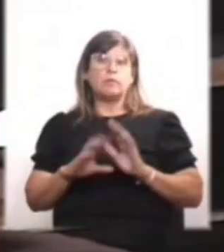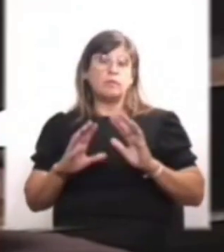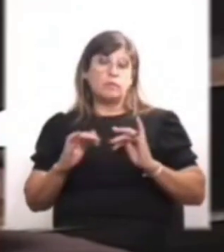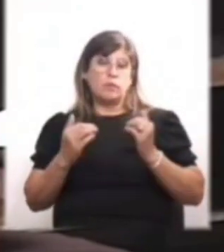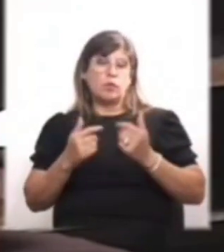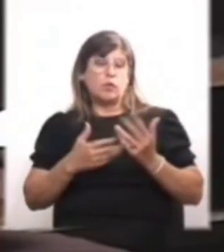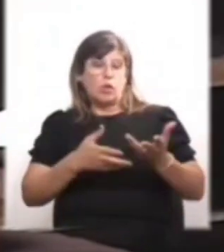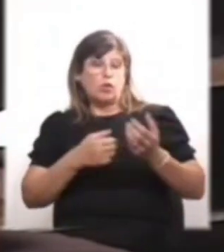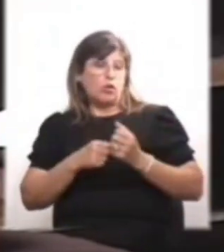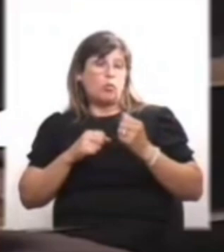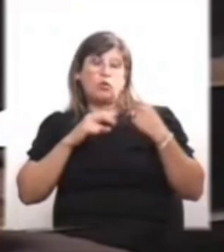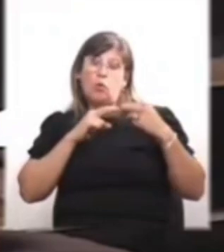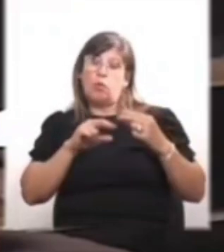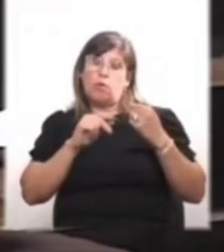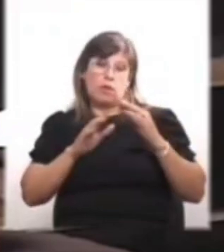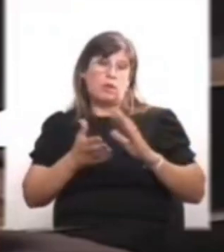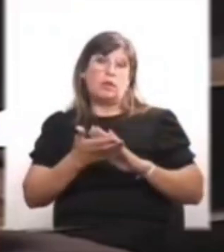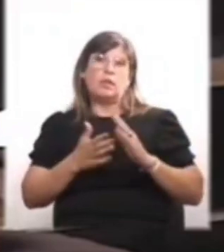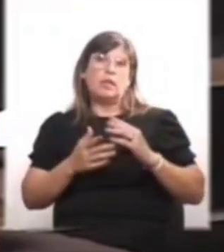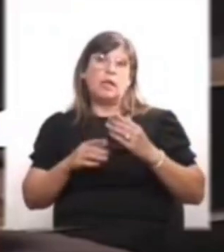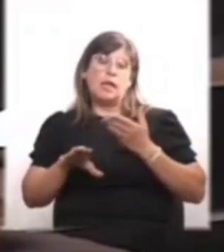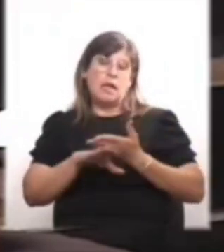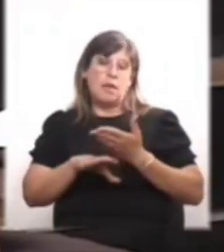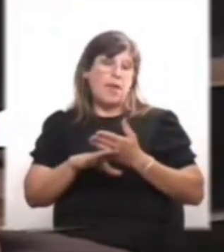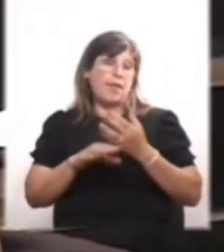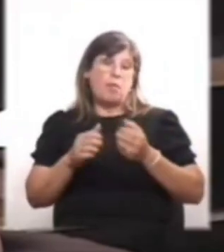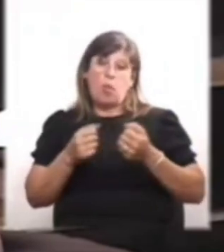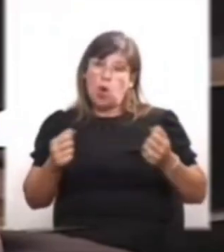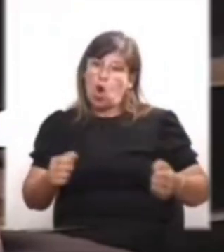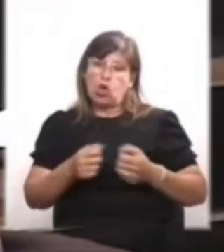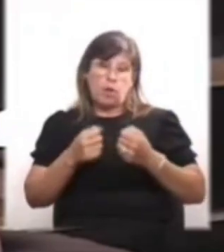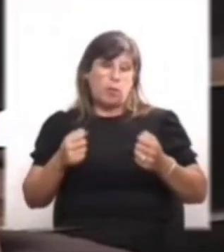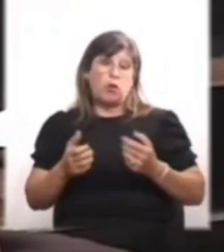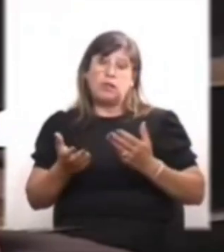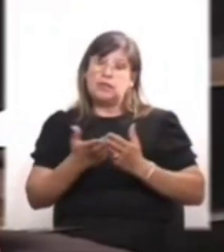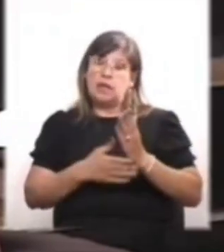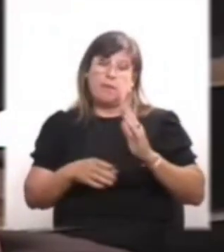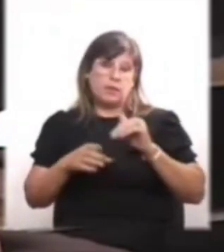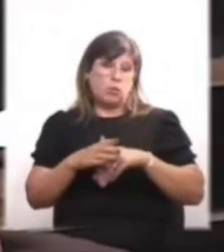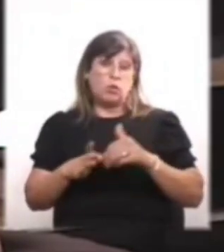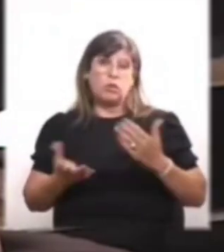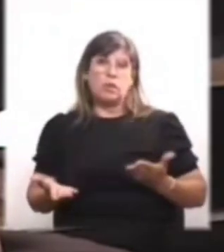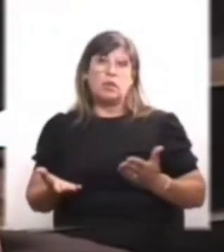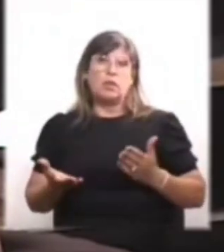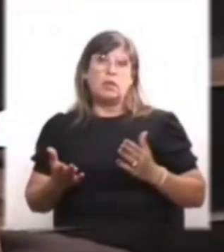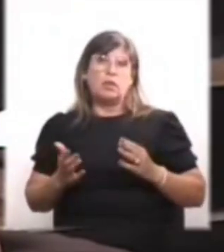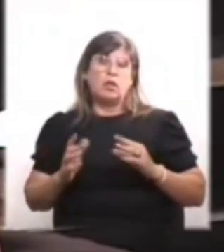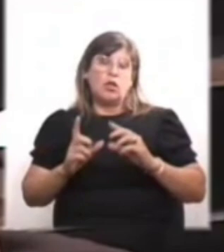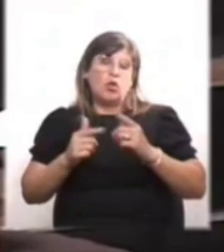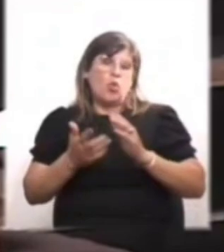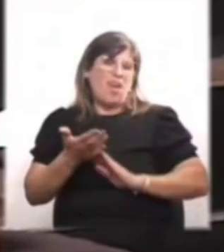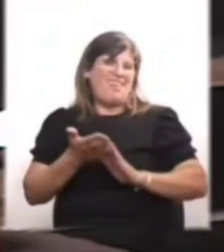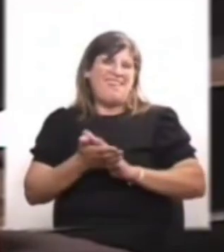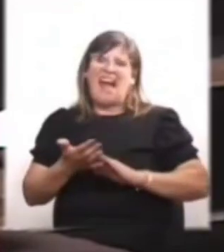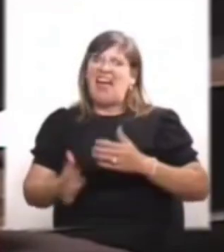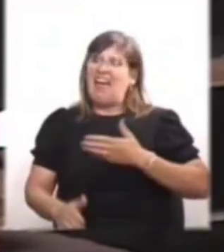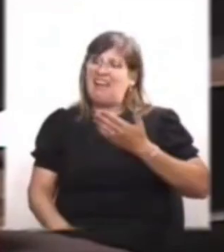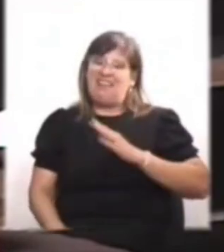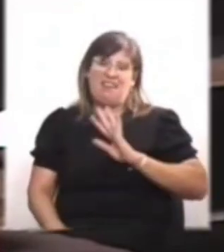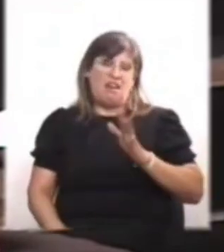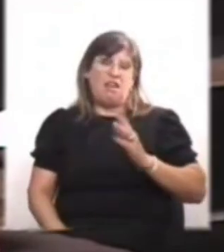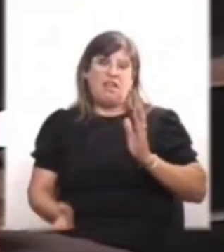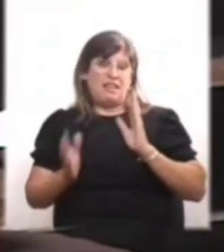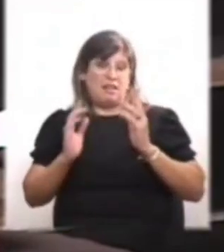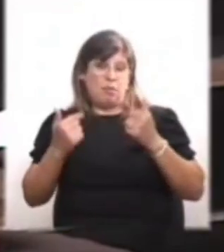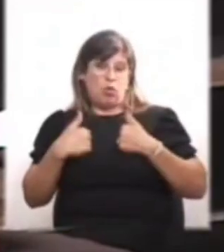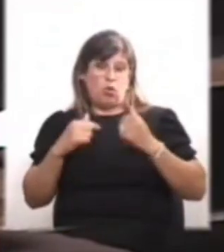apoyó permanentemente, le pedimos sucesivas prórrogas, siempre se votaron, o sea que no hay una queja al respecto del tratamiento que